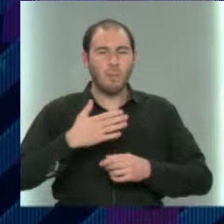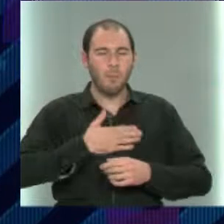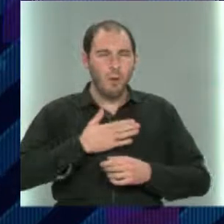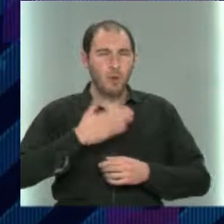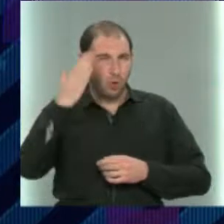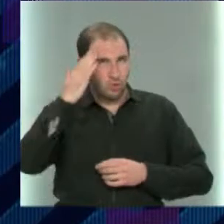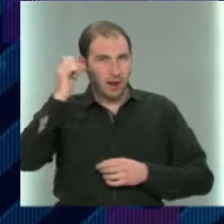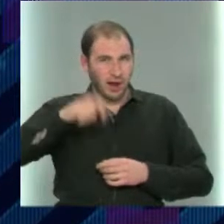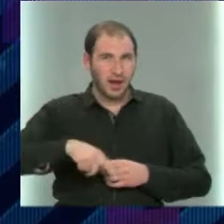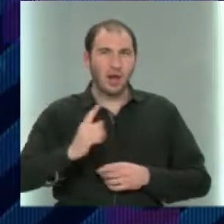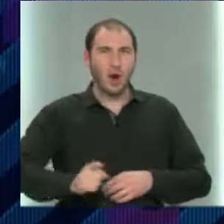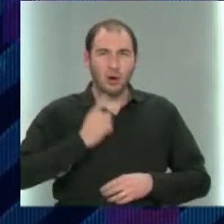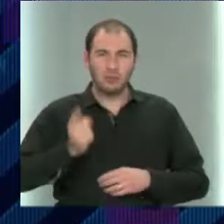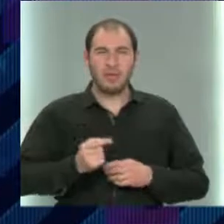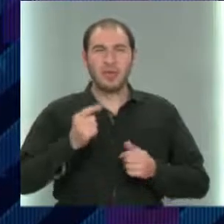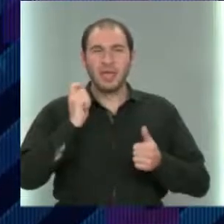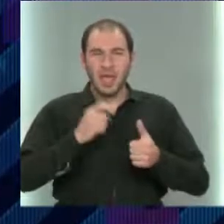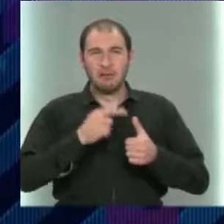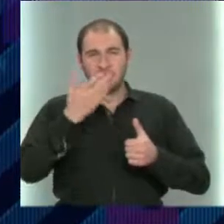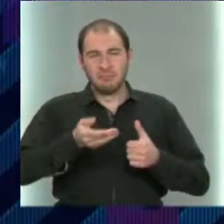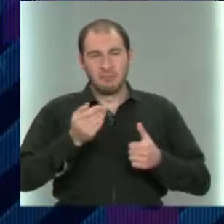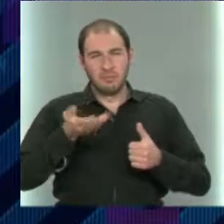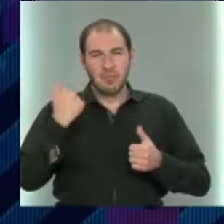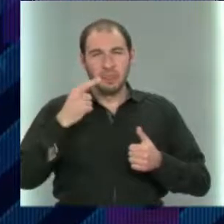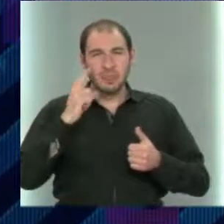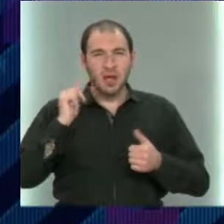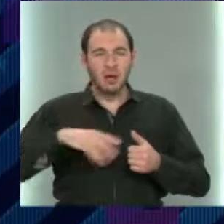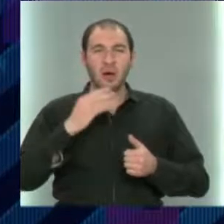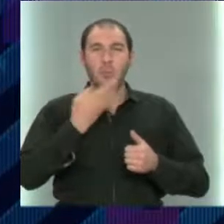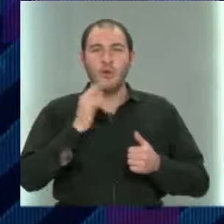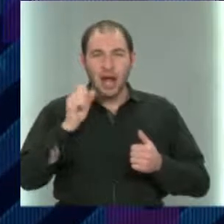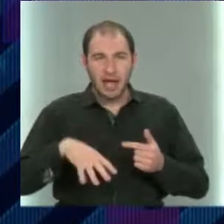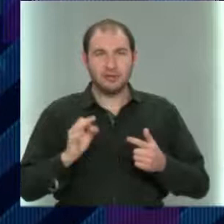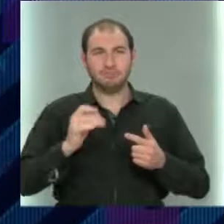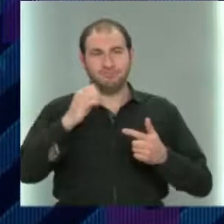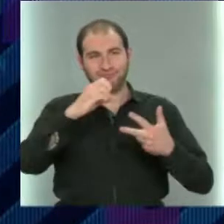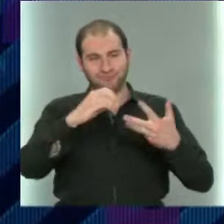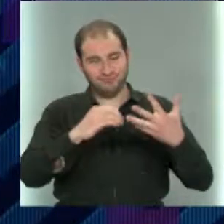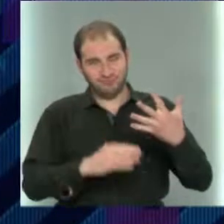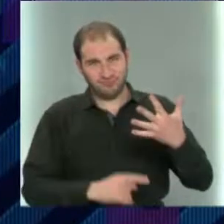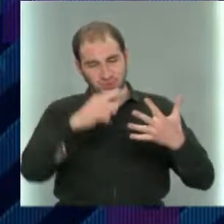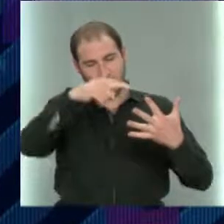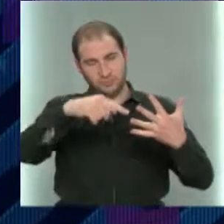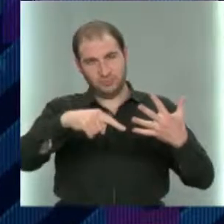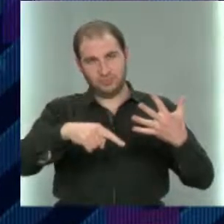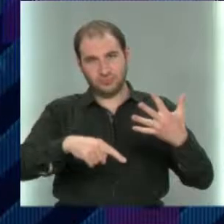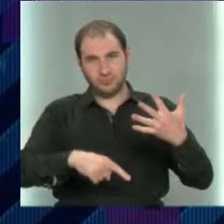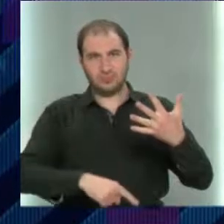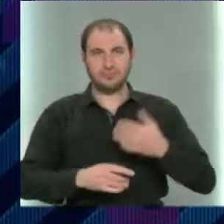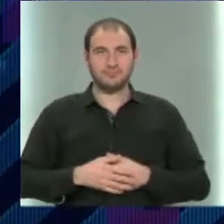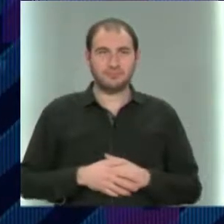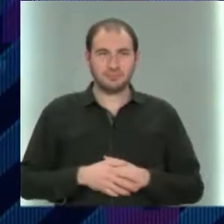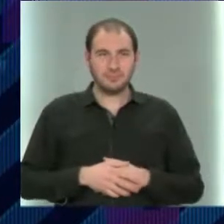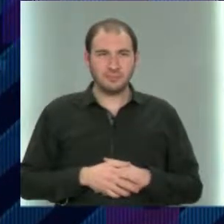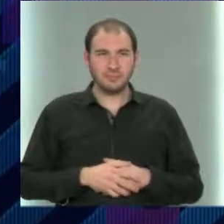que nos enorgullece. Entre ellos se encuentran, los mencionamos en el día de hoy, Bufano, Di Benedetto, Armando Tejada Gómez, Hilario Cuadros, Alfonso